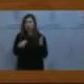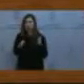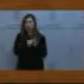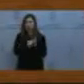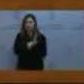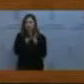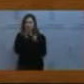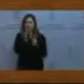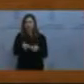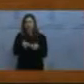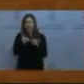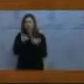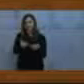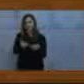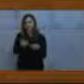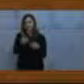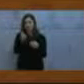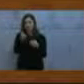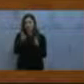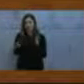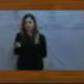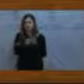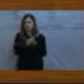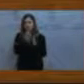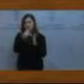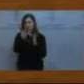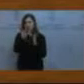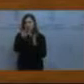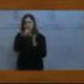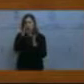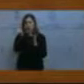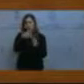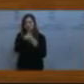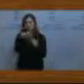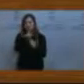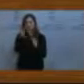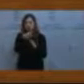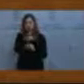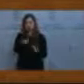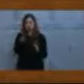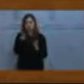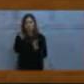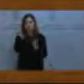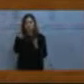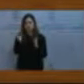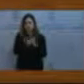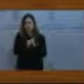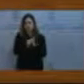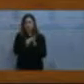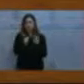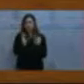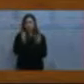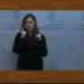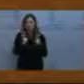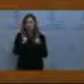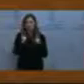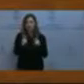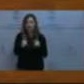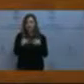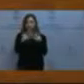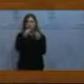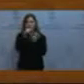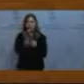casi 22 millones de euros más de lo previsto en créditos iniciales, se incimitó el presupuesto prerrogado. Y, segundo lugar, la Administración se endeudó